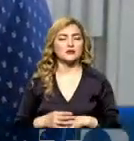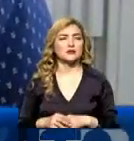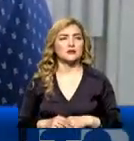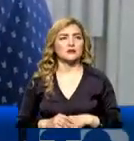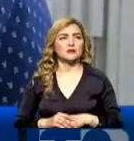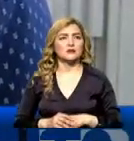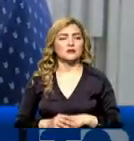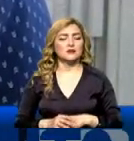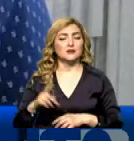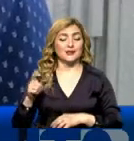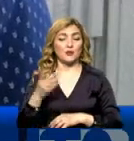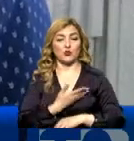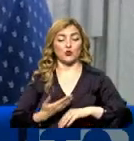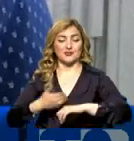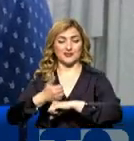vía ejecutivo.